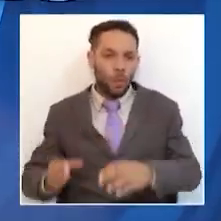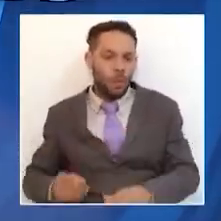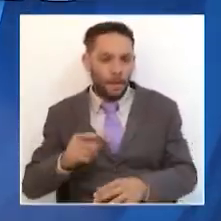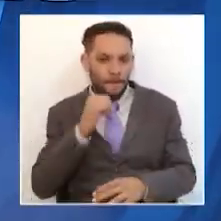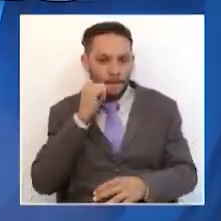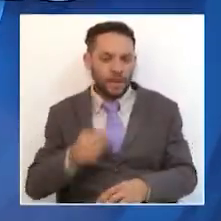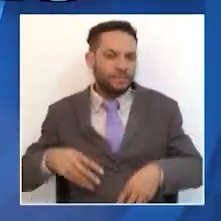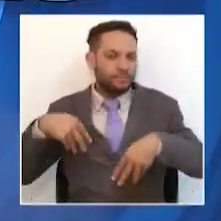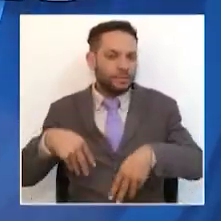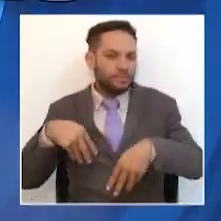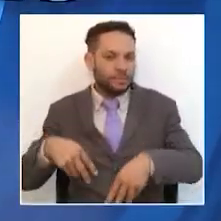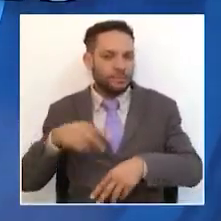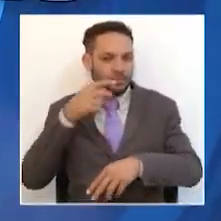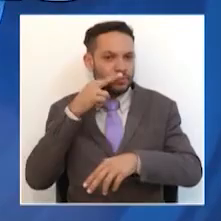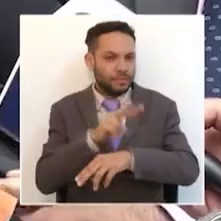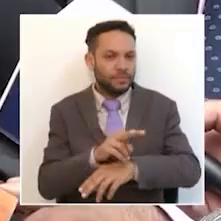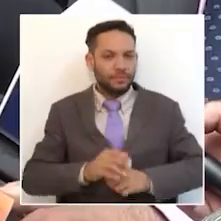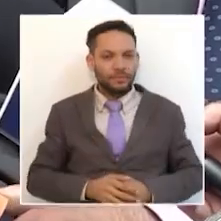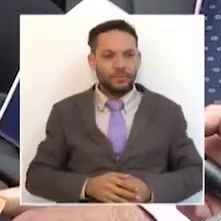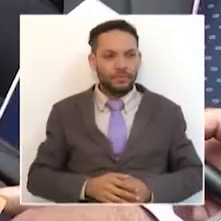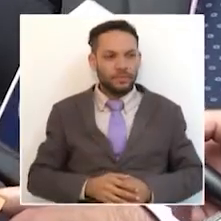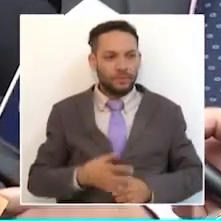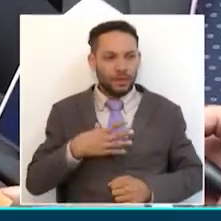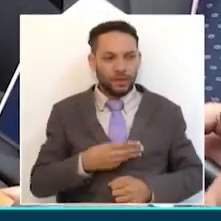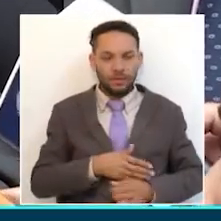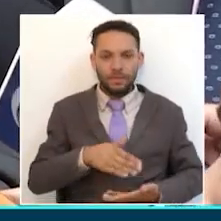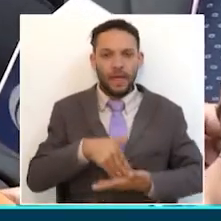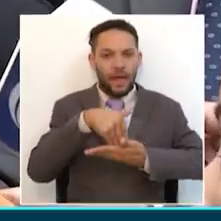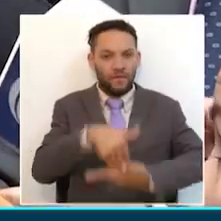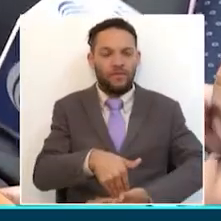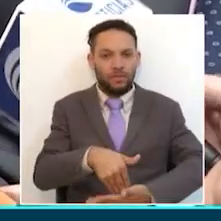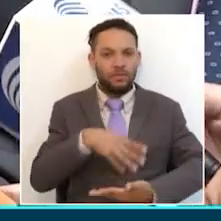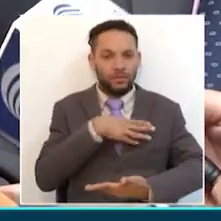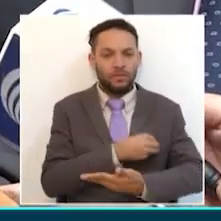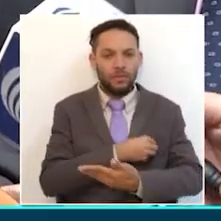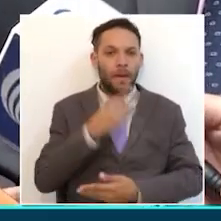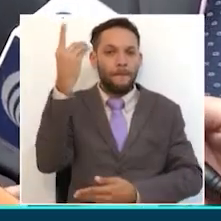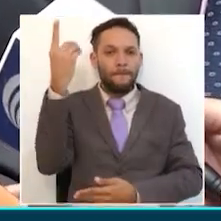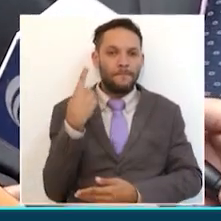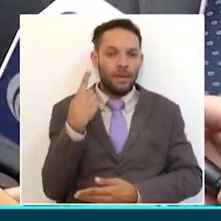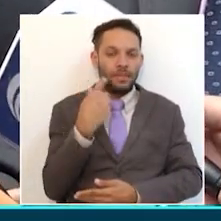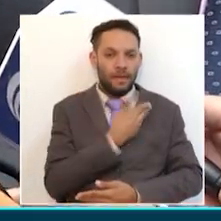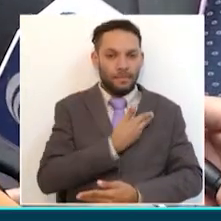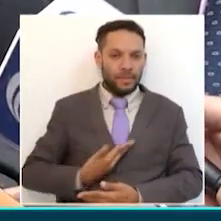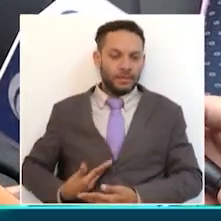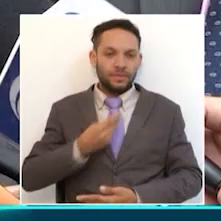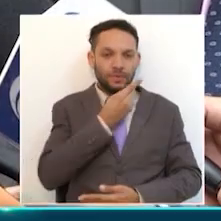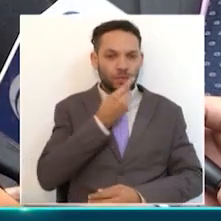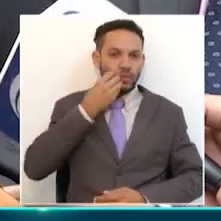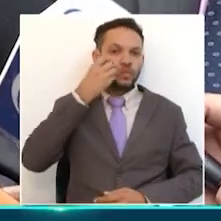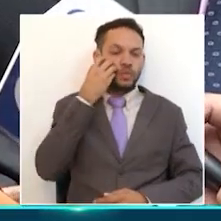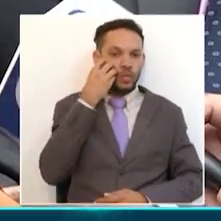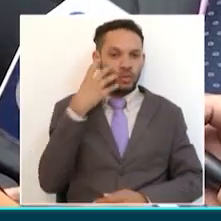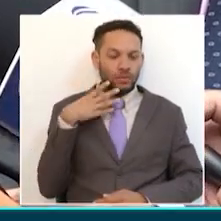las anunciadas protestas. Estamos cumpliendo con el parámetro dado por el señor presidente de la República de tener